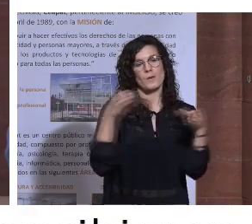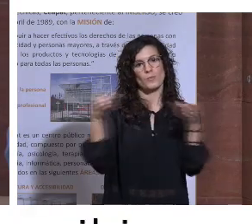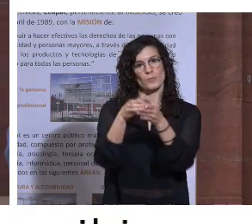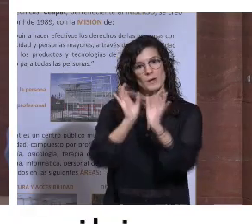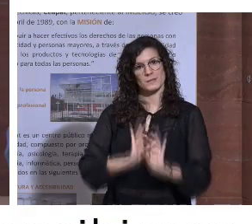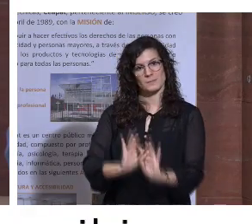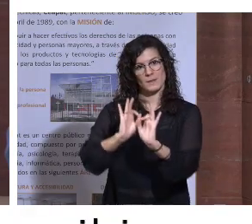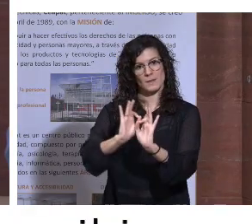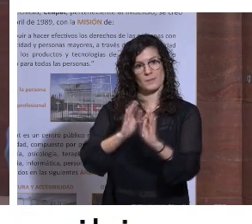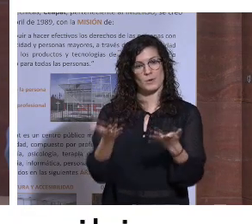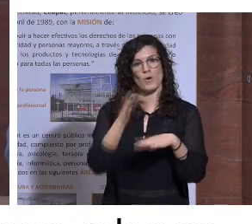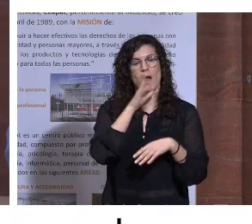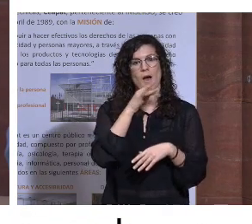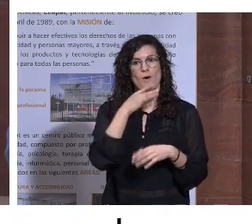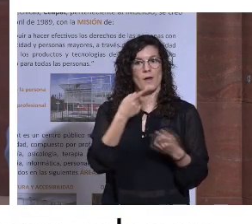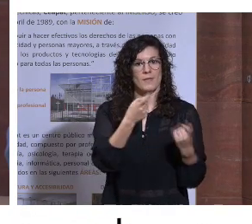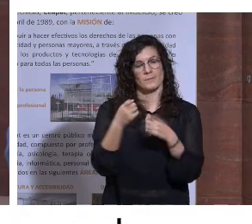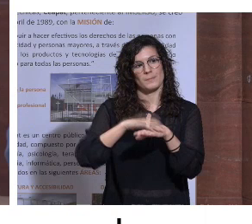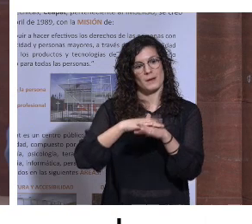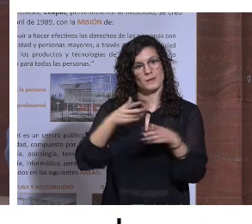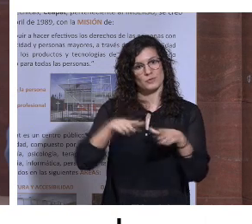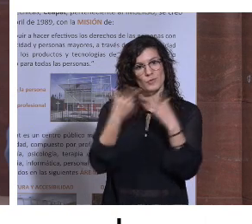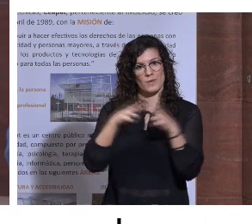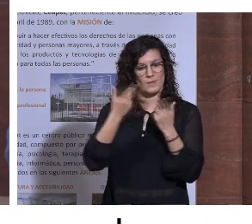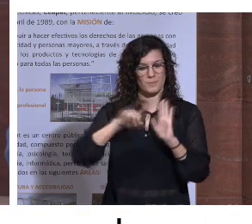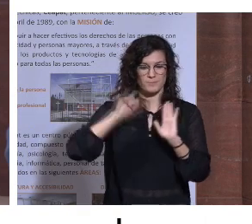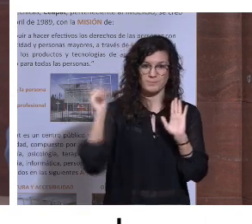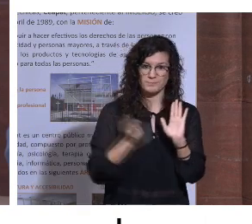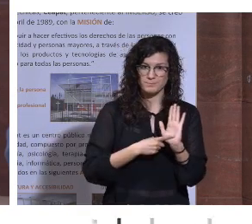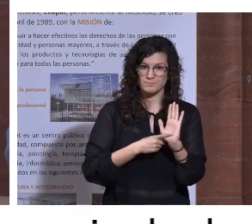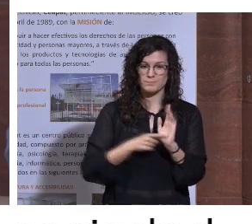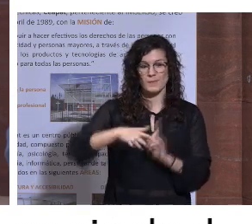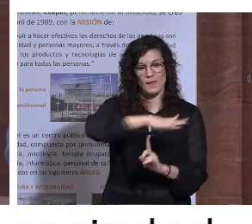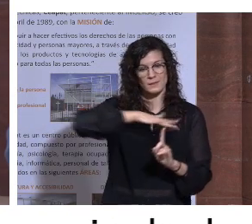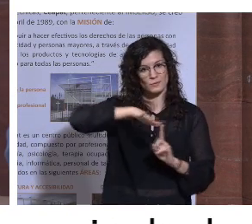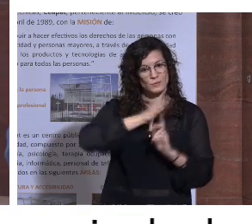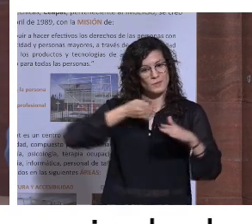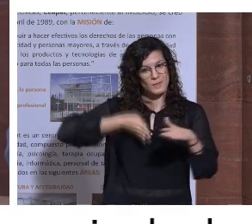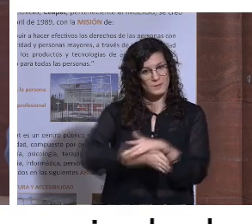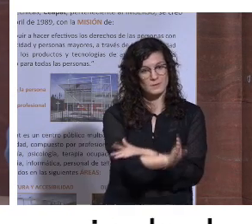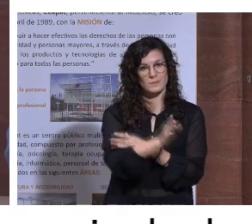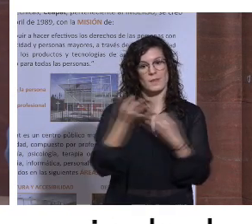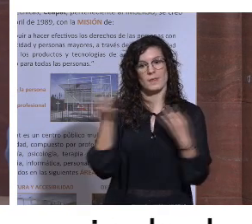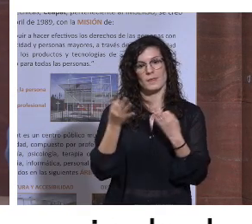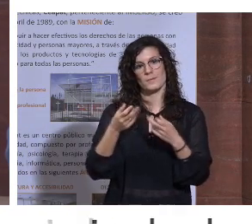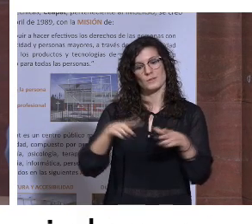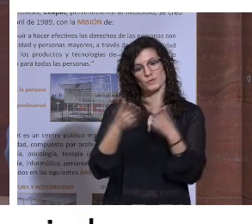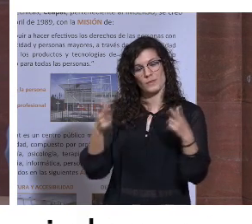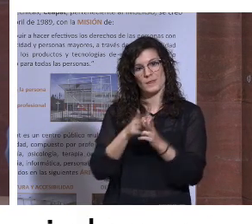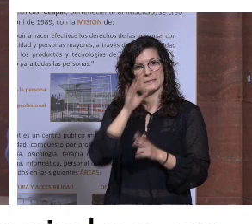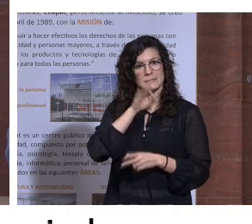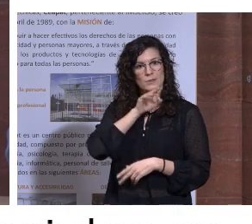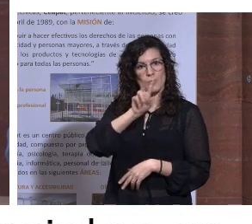es un legado que sirve a toda la sociedad. Los entornos accesibles son esenciales en nuestro siglo XXI, ya